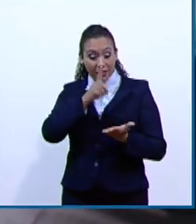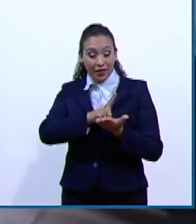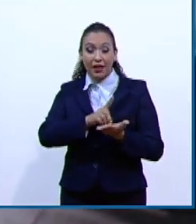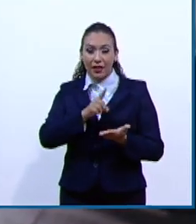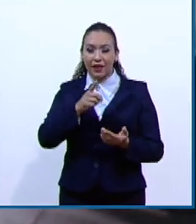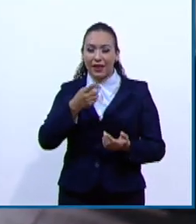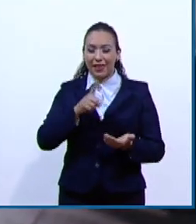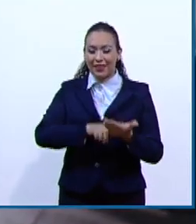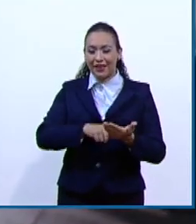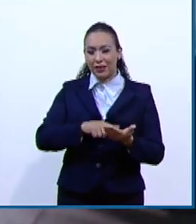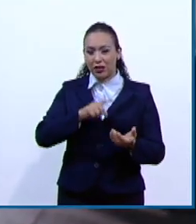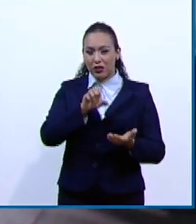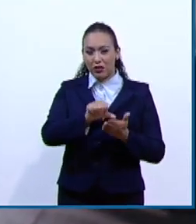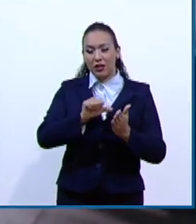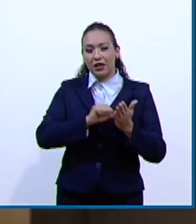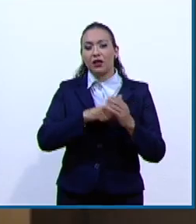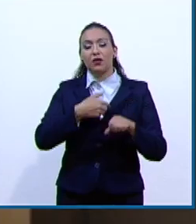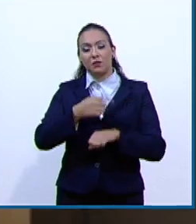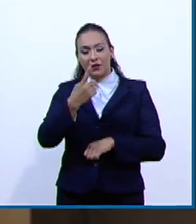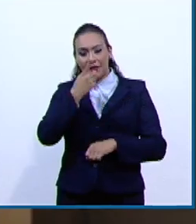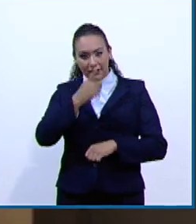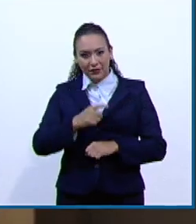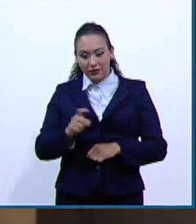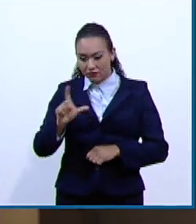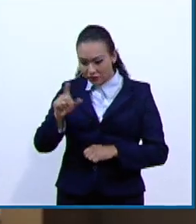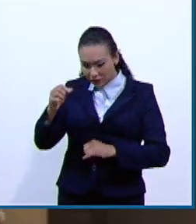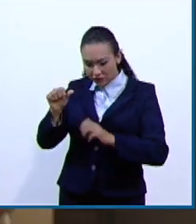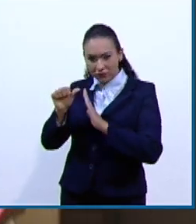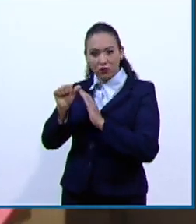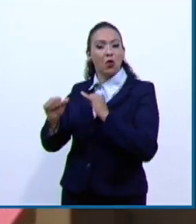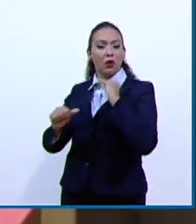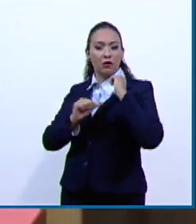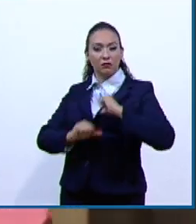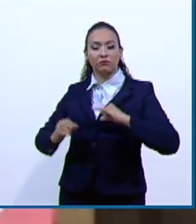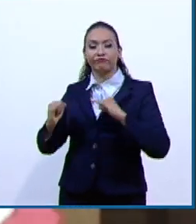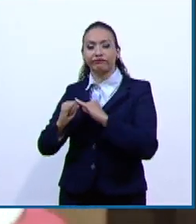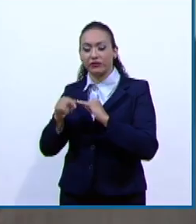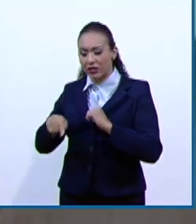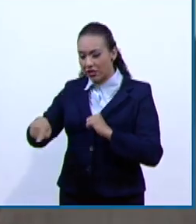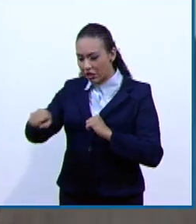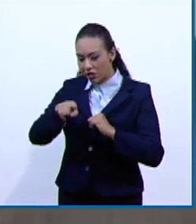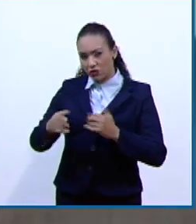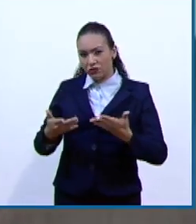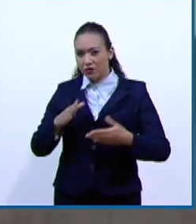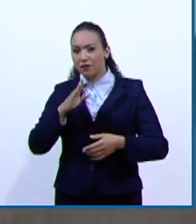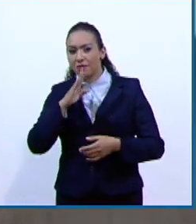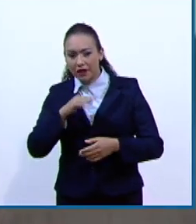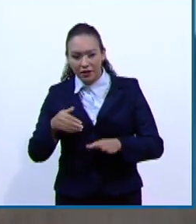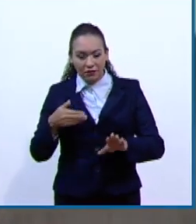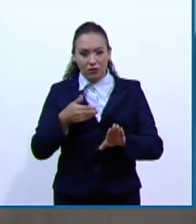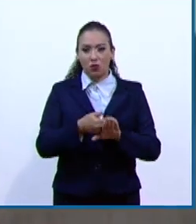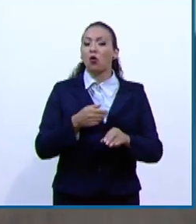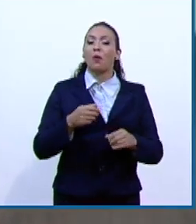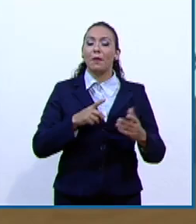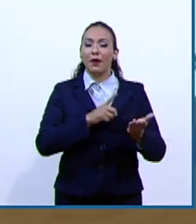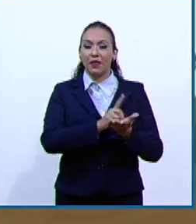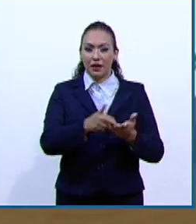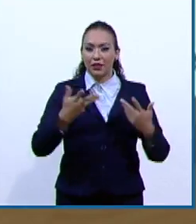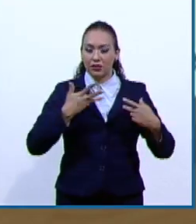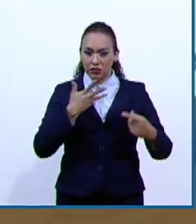obliga a las autoridades a abstenerse de realizar actos legislativos que limiten el alcance que ya se les reconocía a un